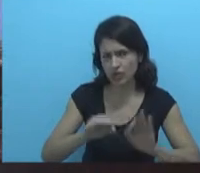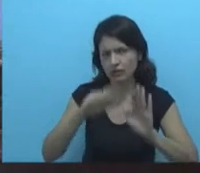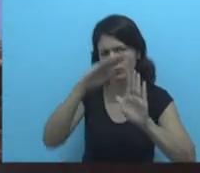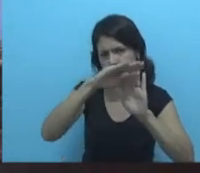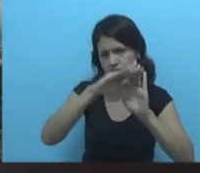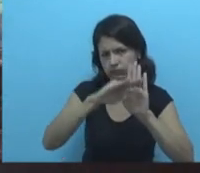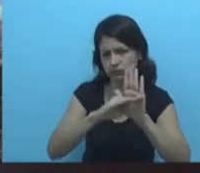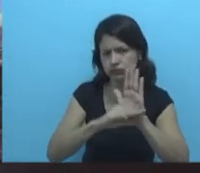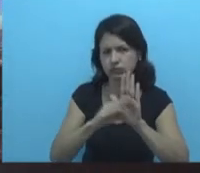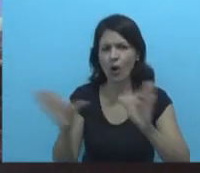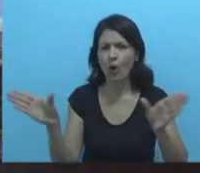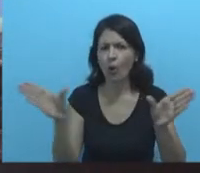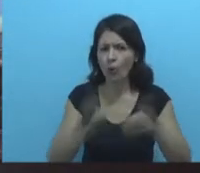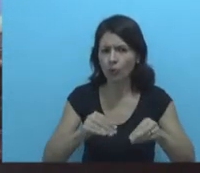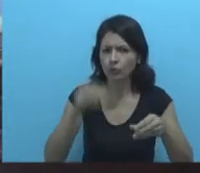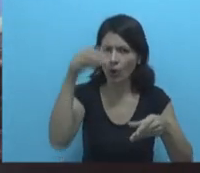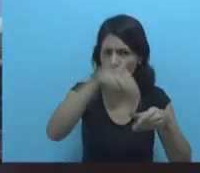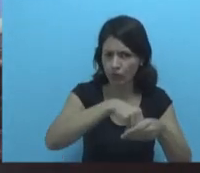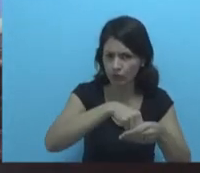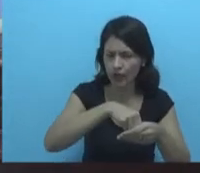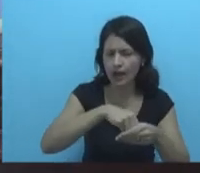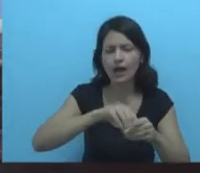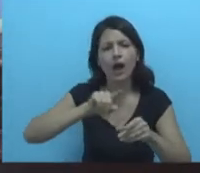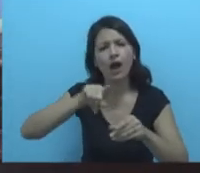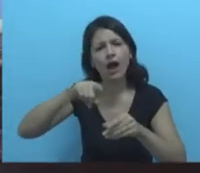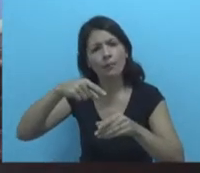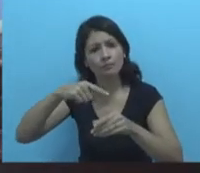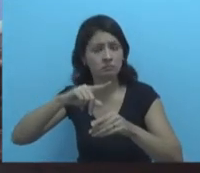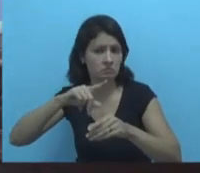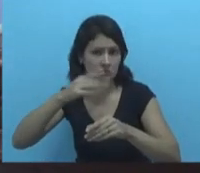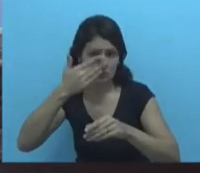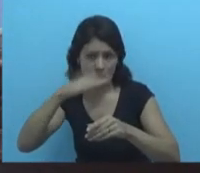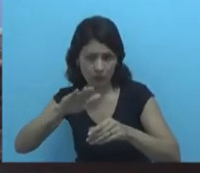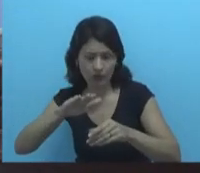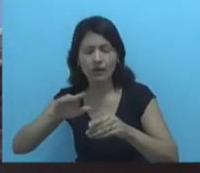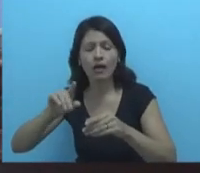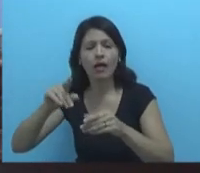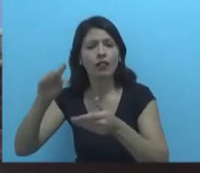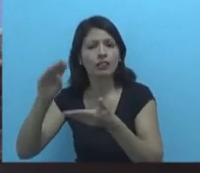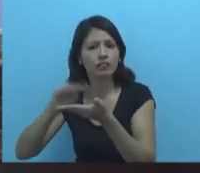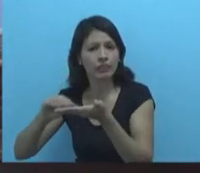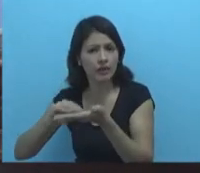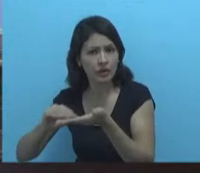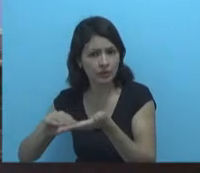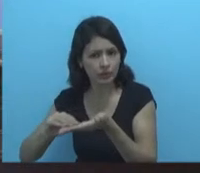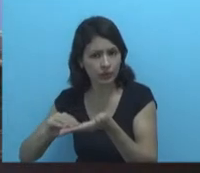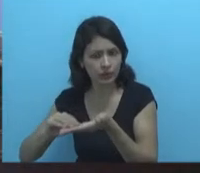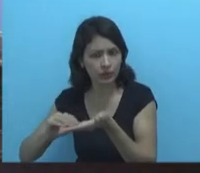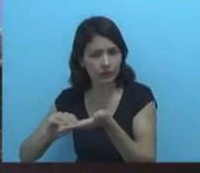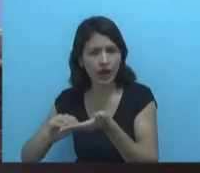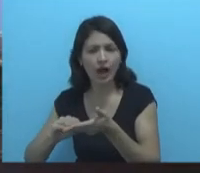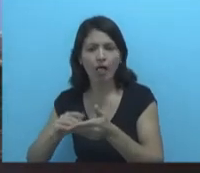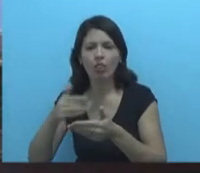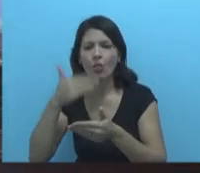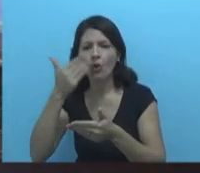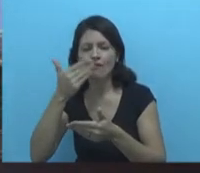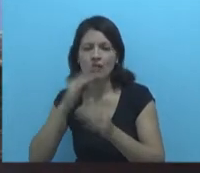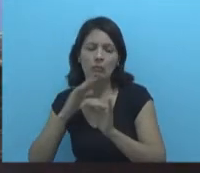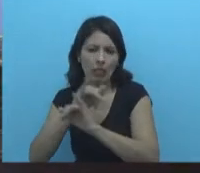aprobado. Necesitaría que algún diputado o alguna diputada mocione el tratamiento en bloque de los